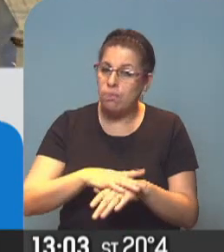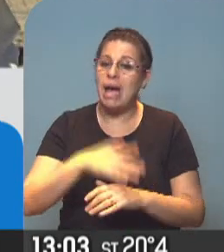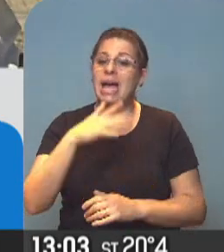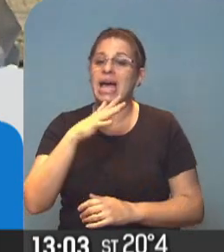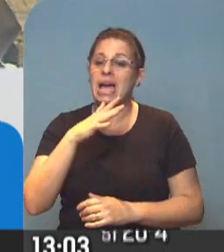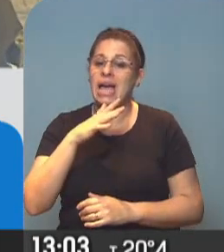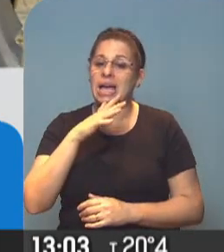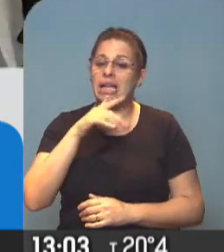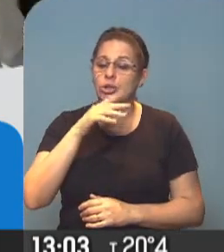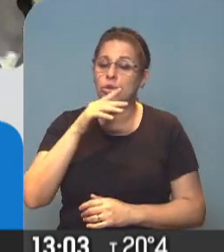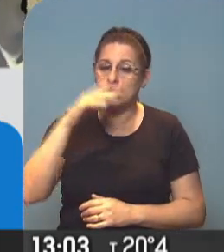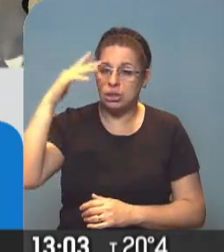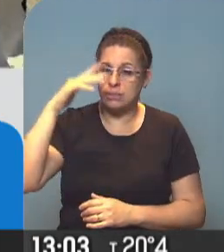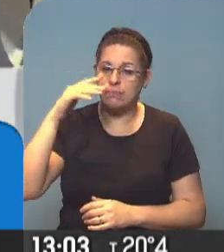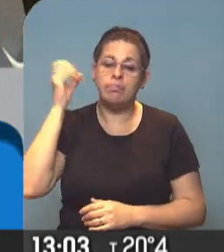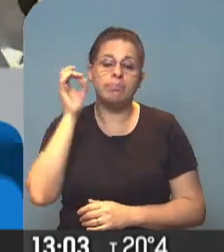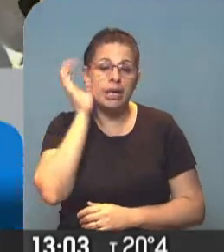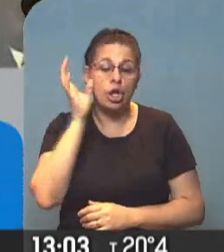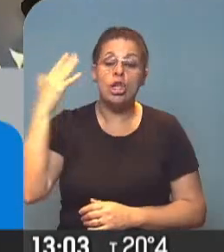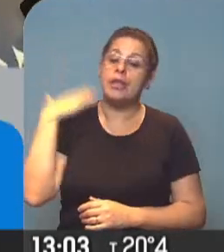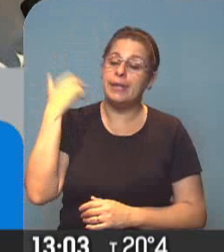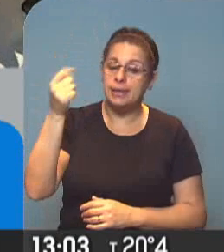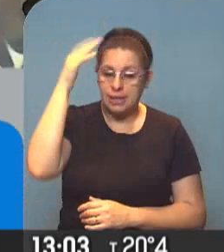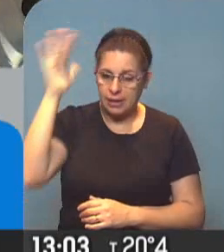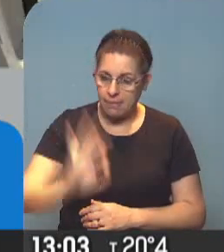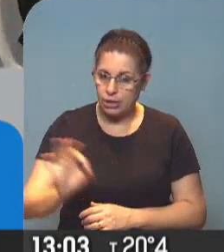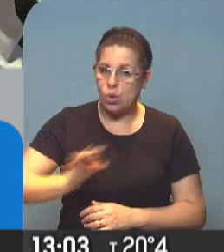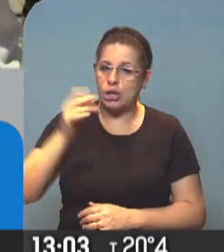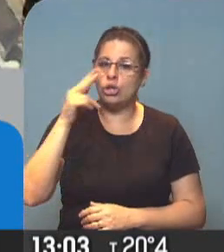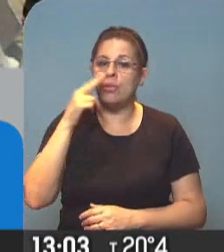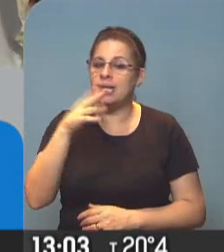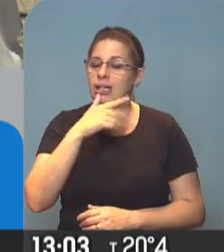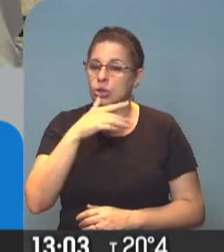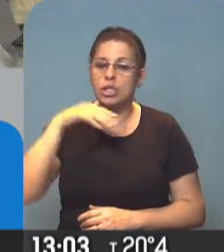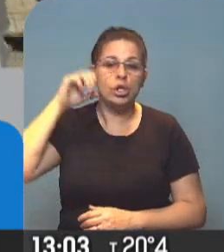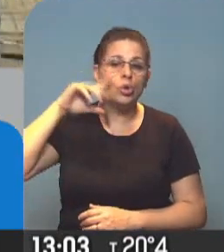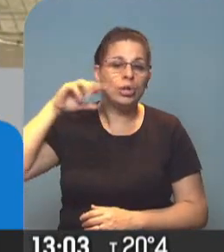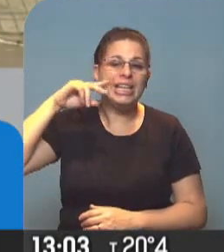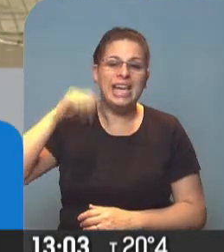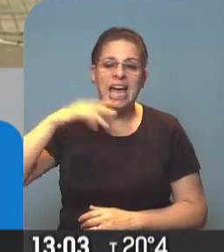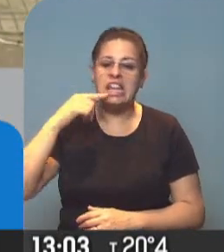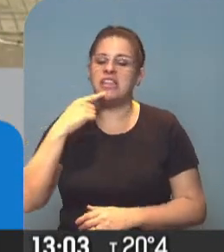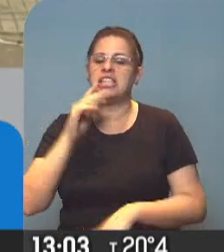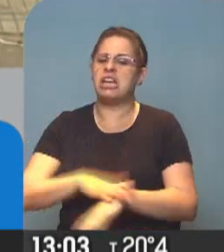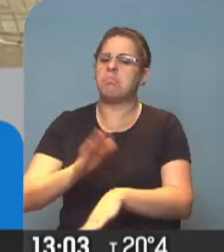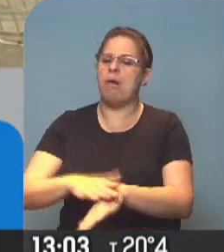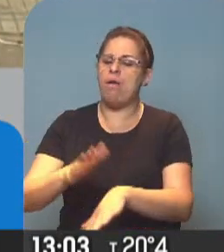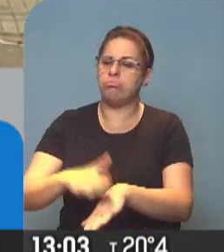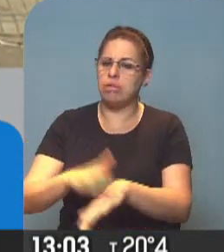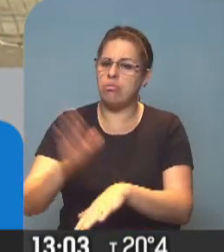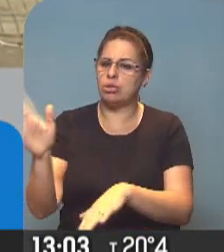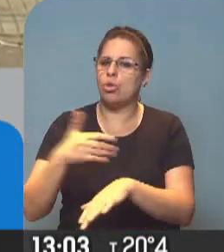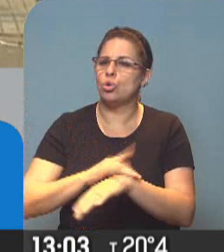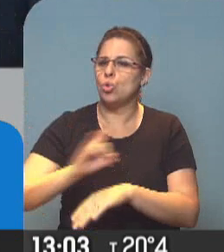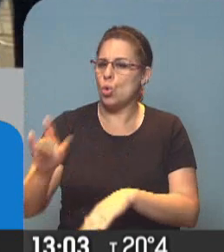de marzo del 16 de marzo del 2014 juliana viene siendo acusada absolutamente de